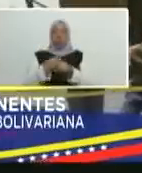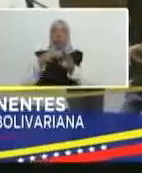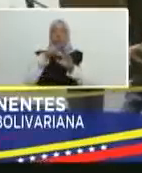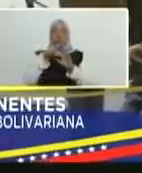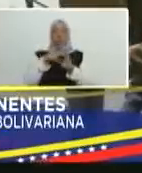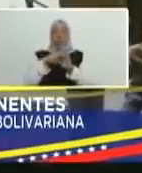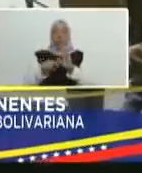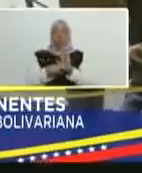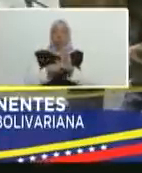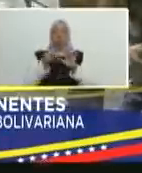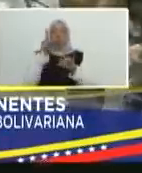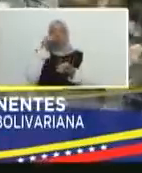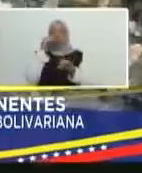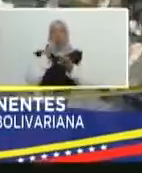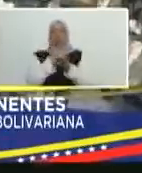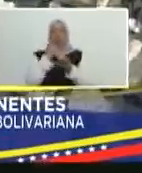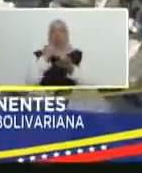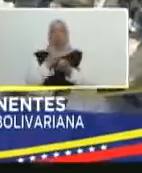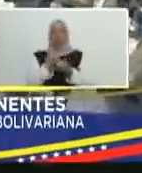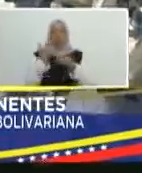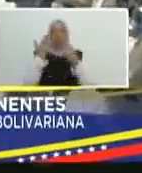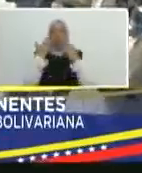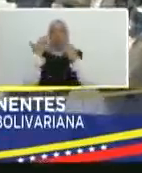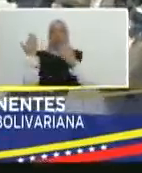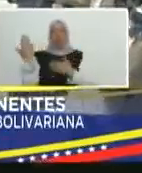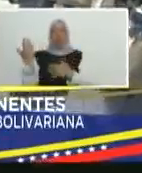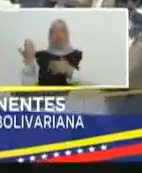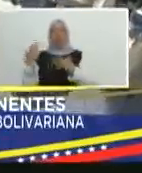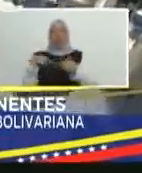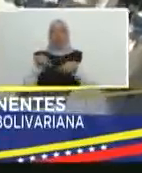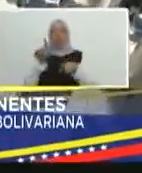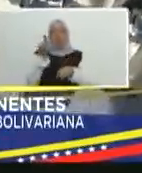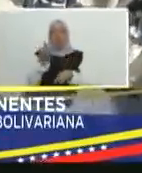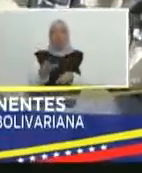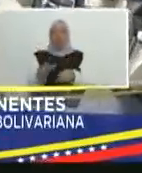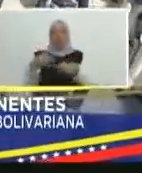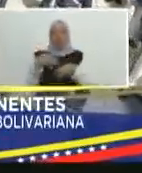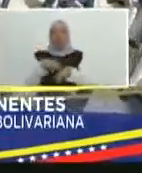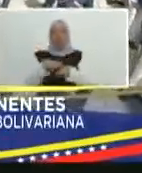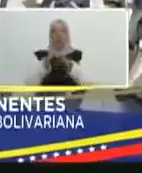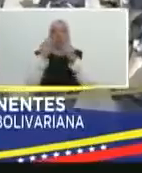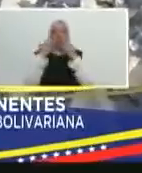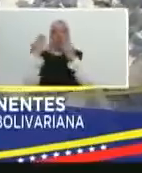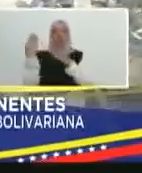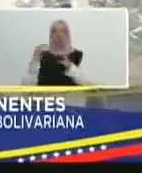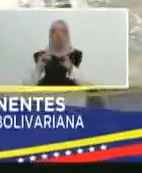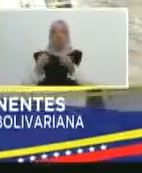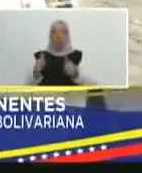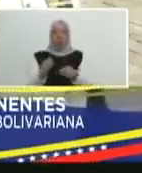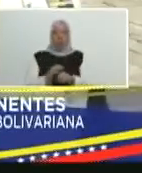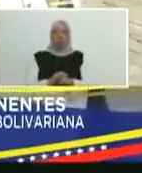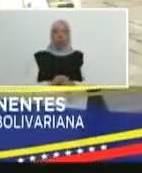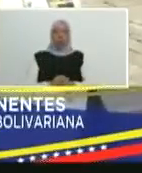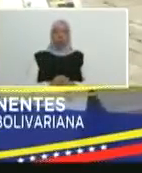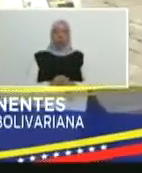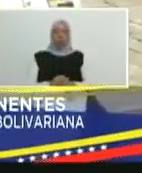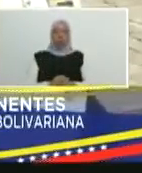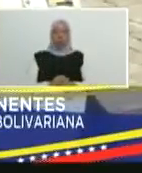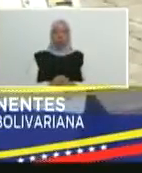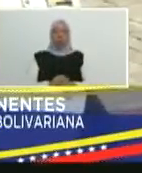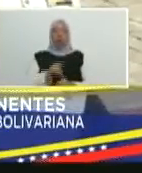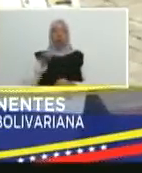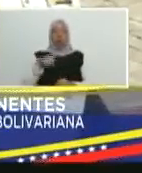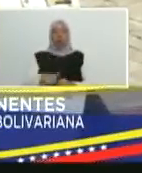Bolivariana al ciudadano almirante Neil Villamizar Sánchez, comandante general entrante. Mi comandante en jefe, entrego